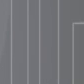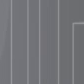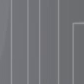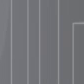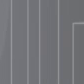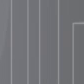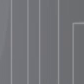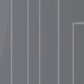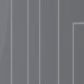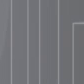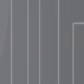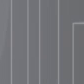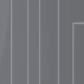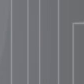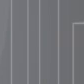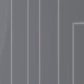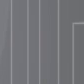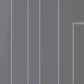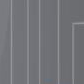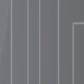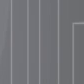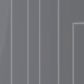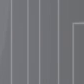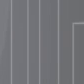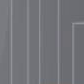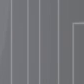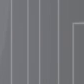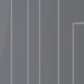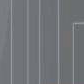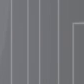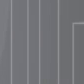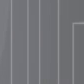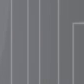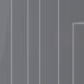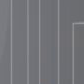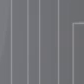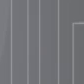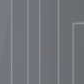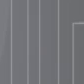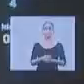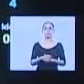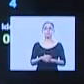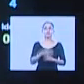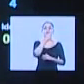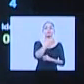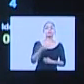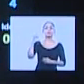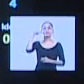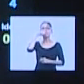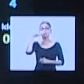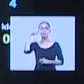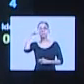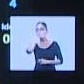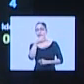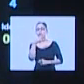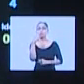como legislador. Acá, si alguien puede mirar nuestras caras, les decimos, no es así. Bueno, esta semana fue